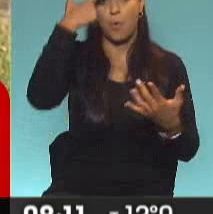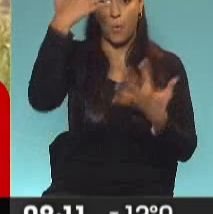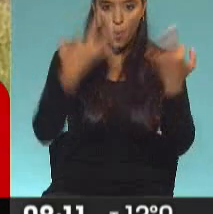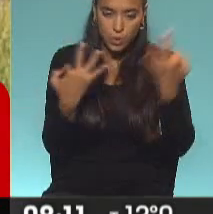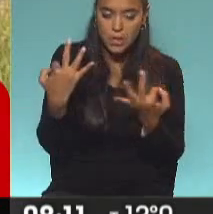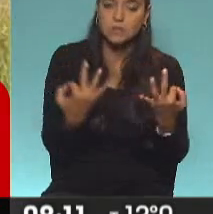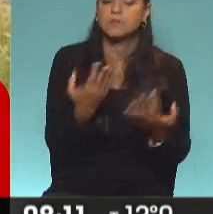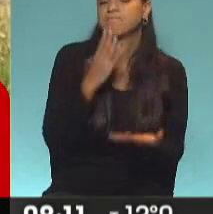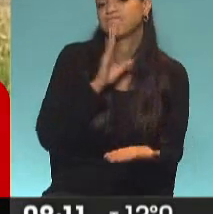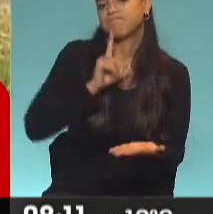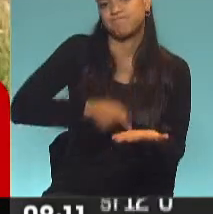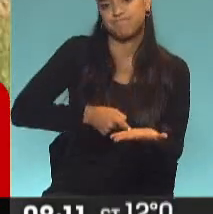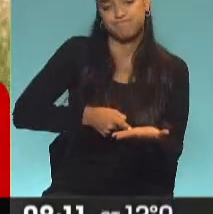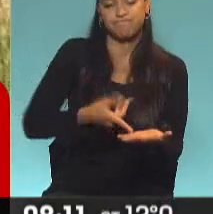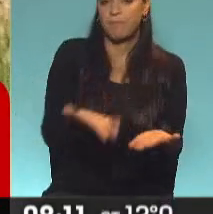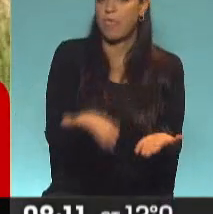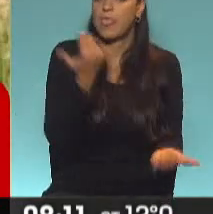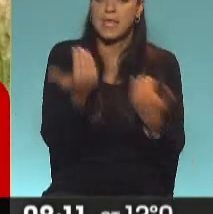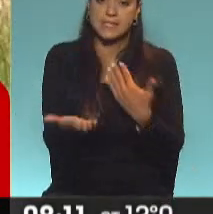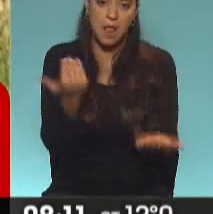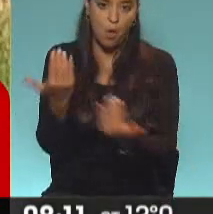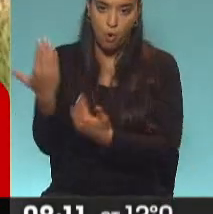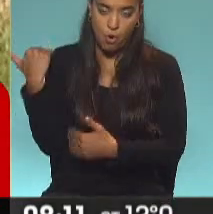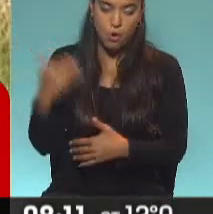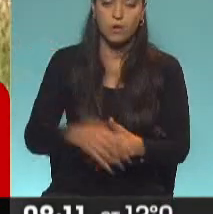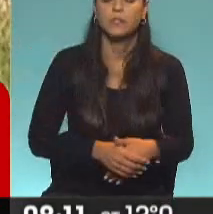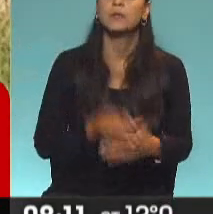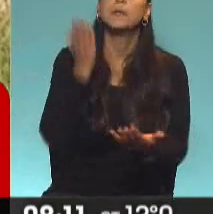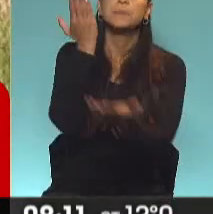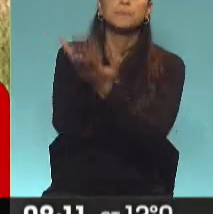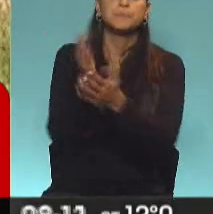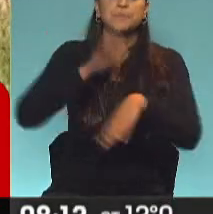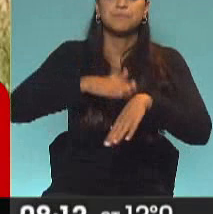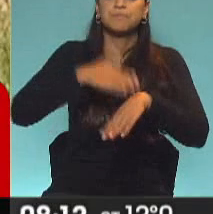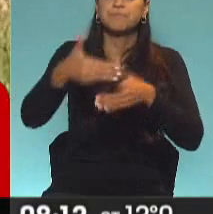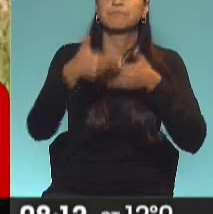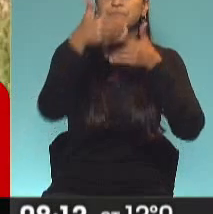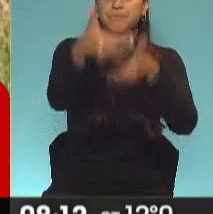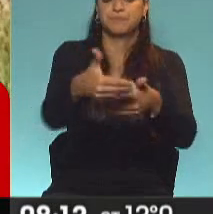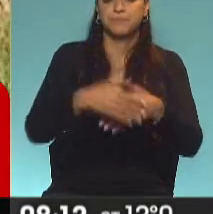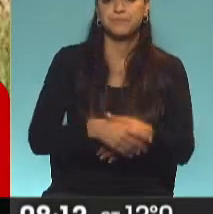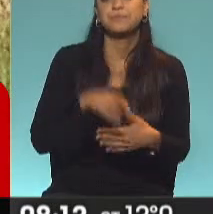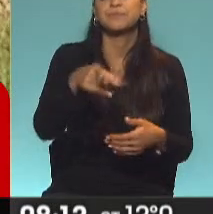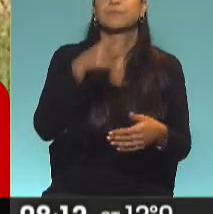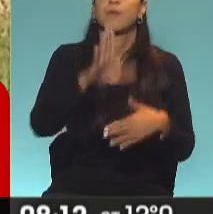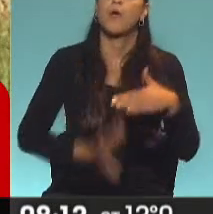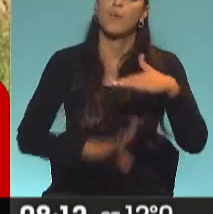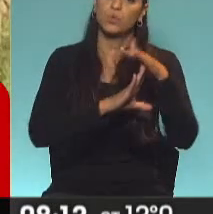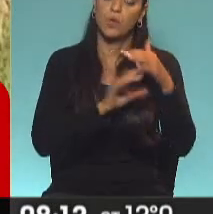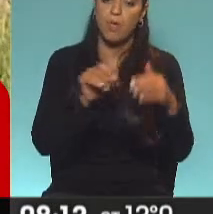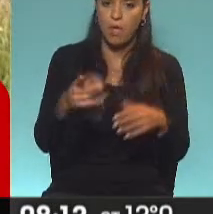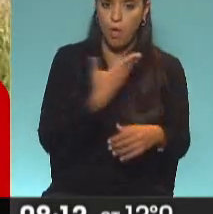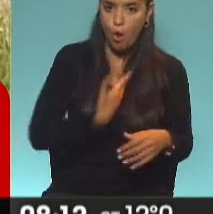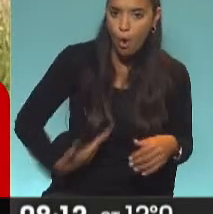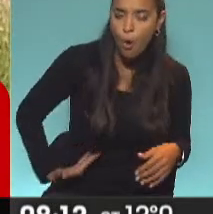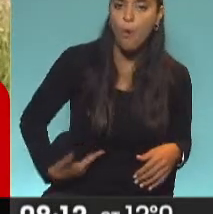que determinó el desalojo, el pedido de postergaciones por parte de las autoridades del